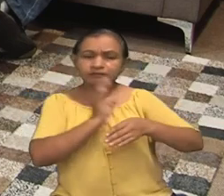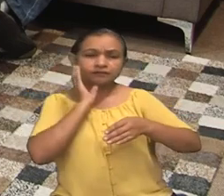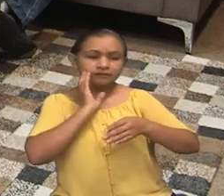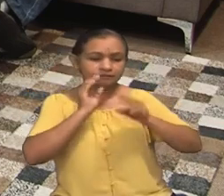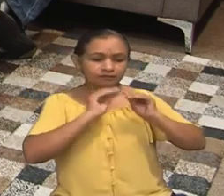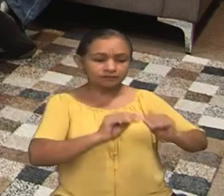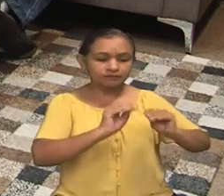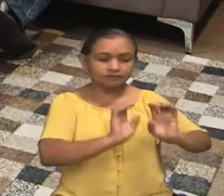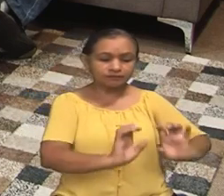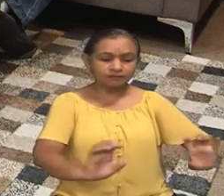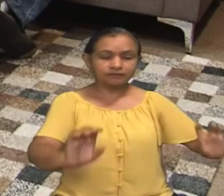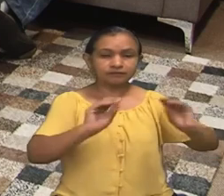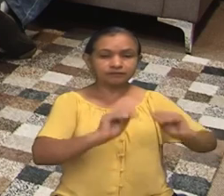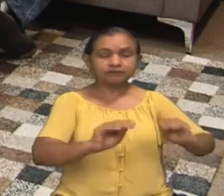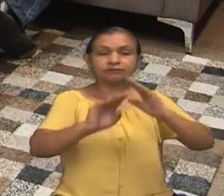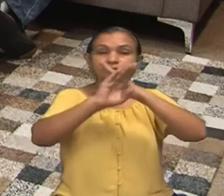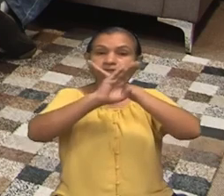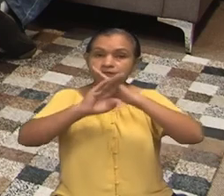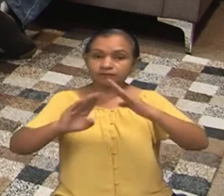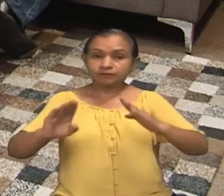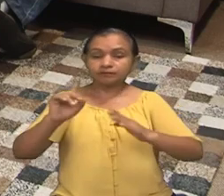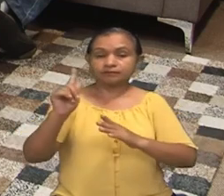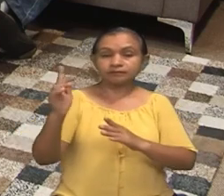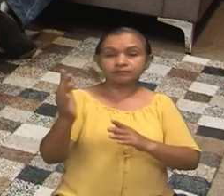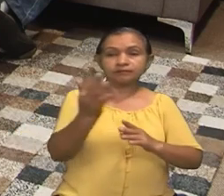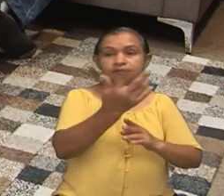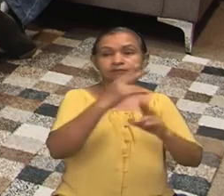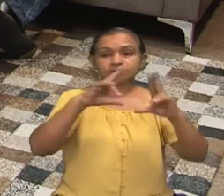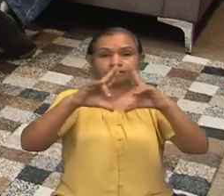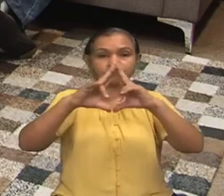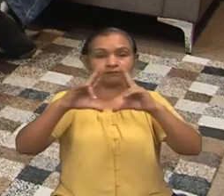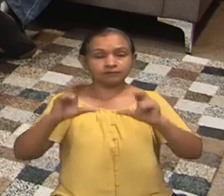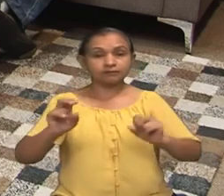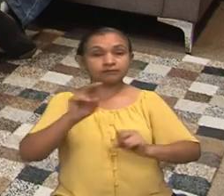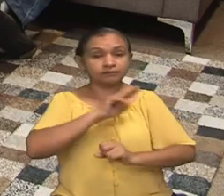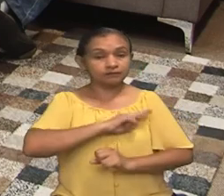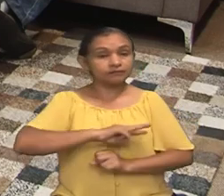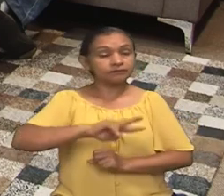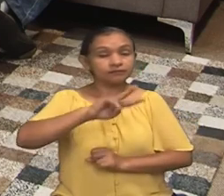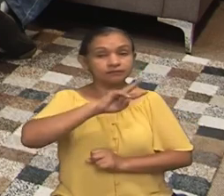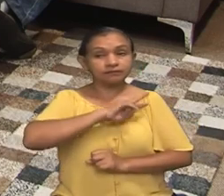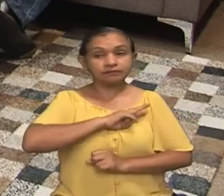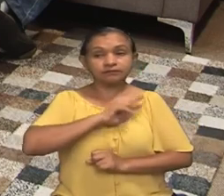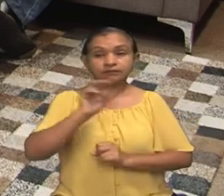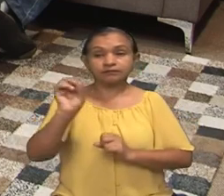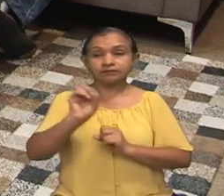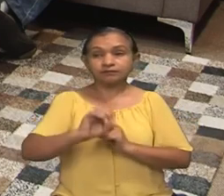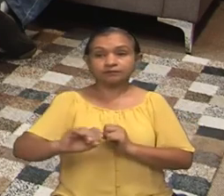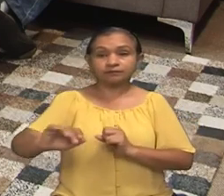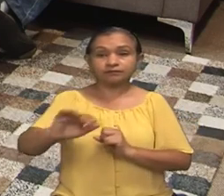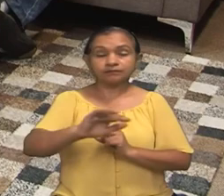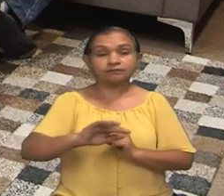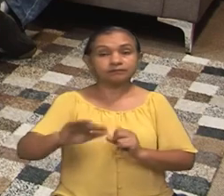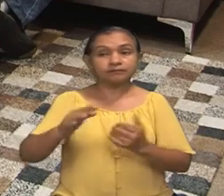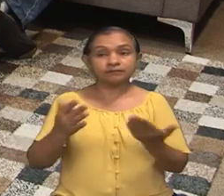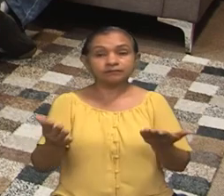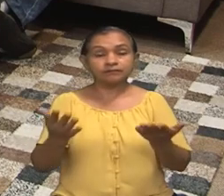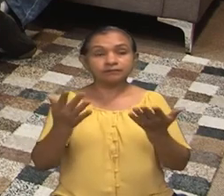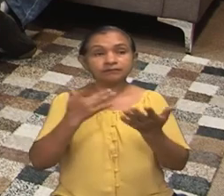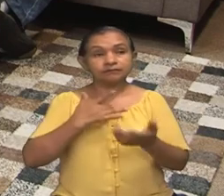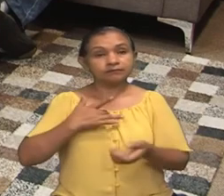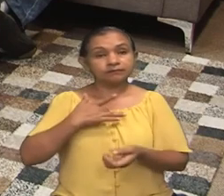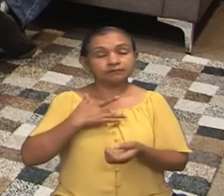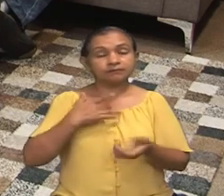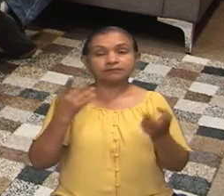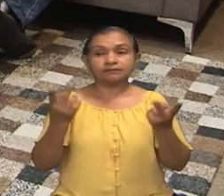para el fortalecimiento de la paz en todo nuestro país, un valor también que nuestra sociedad requiere y